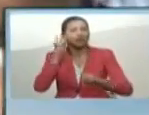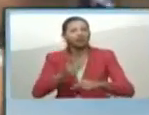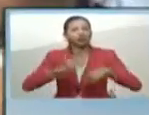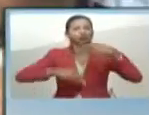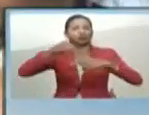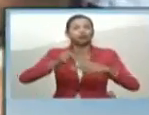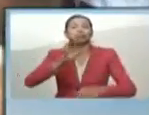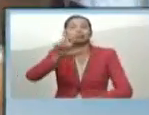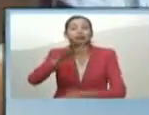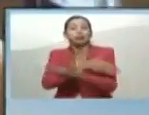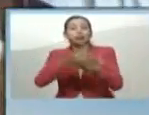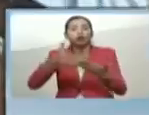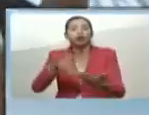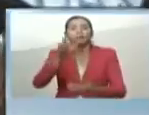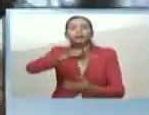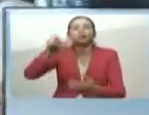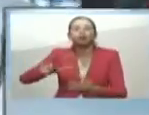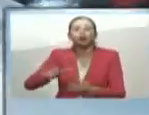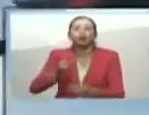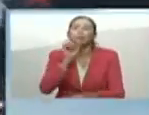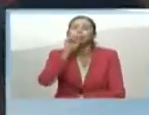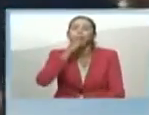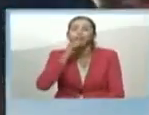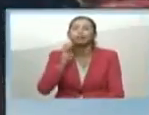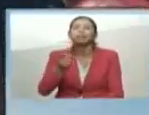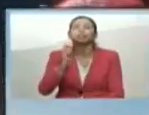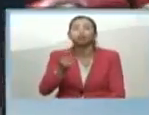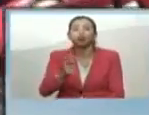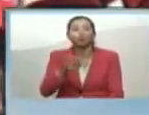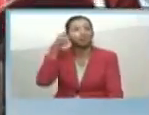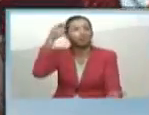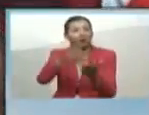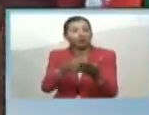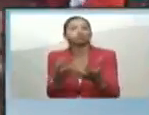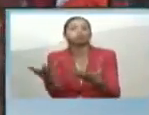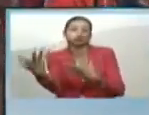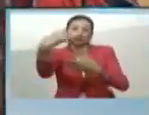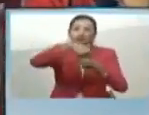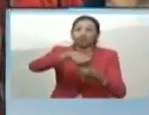Hemos llegado a 3,0 81000 pensionados